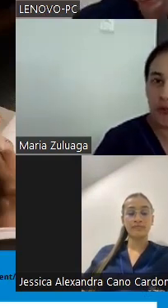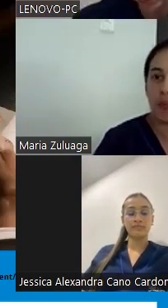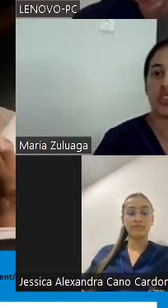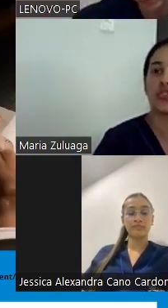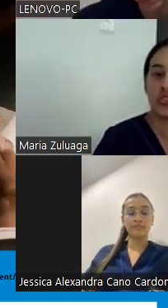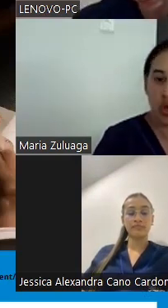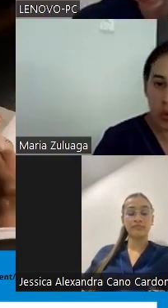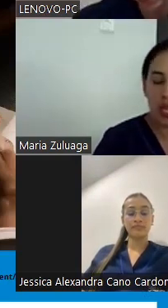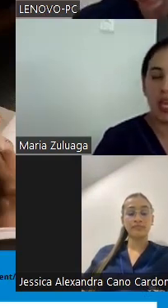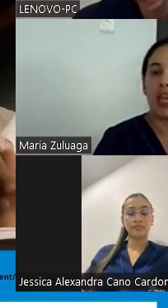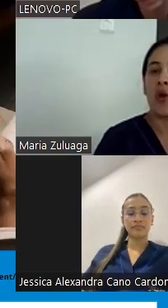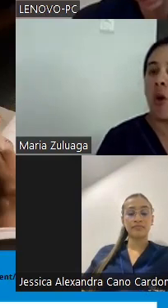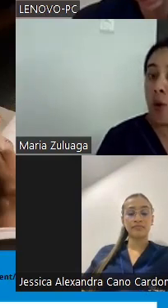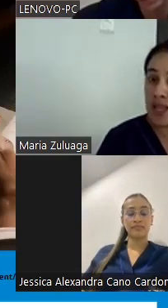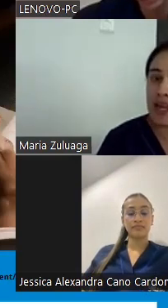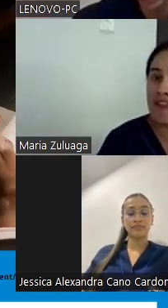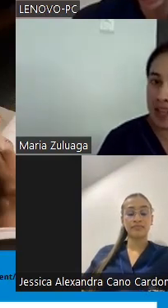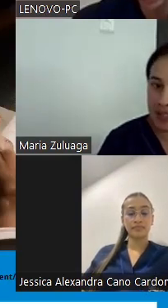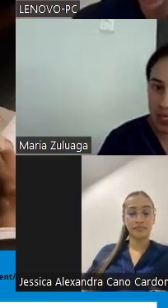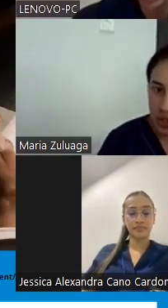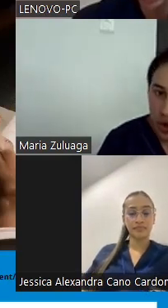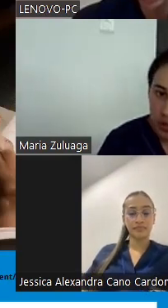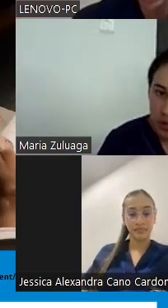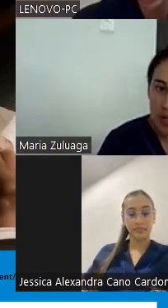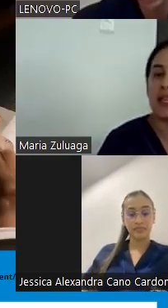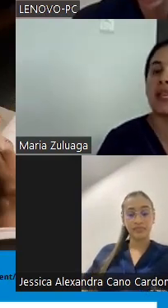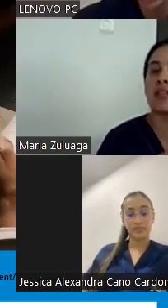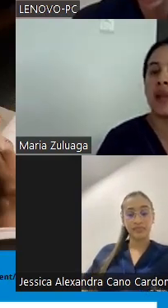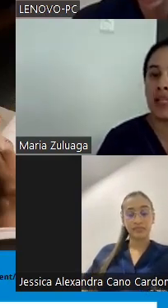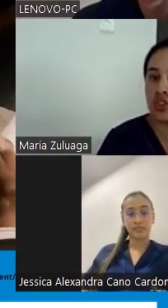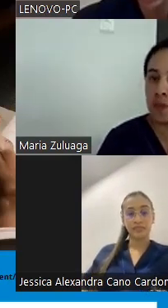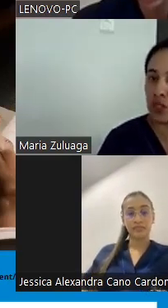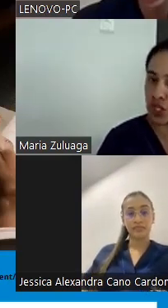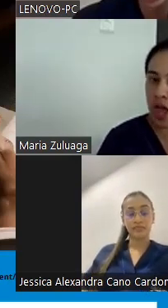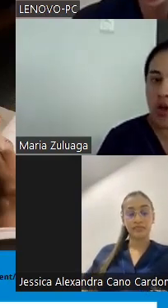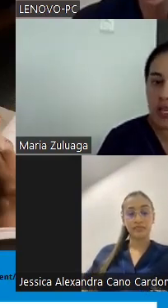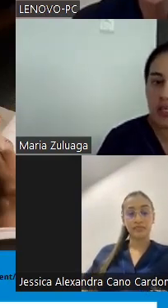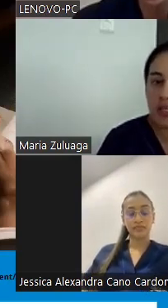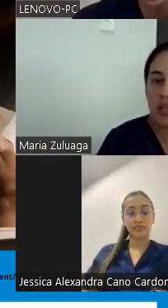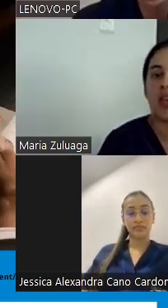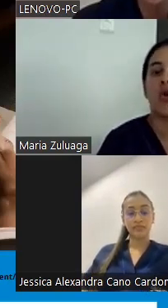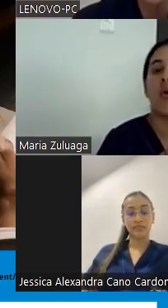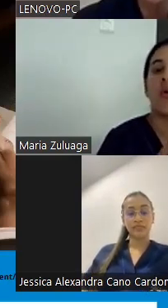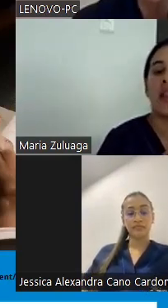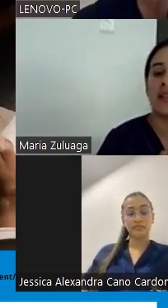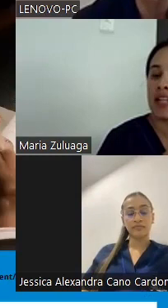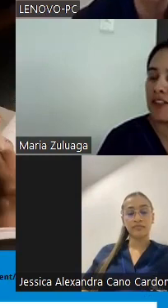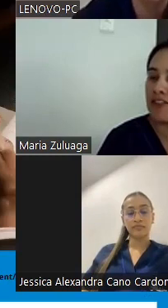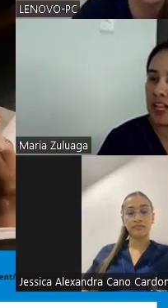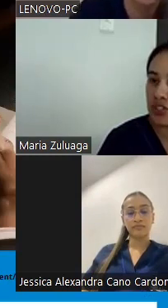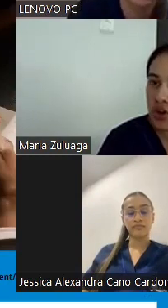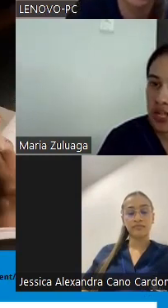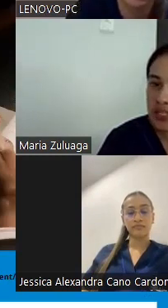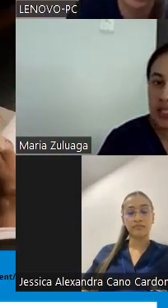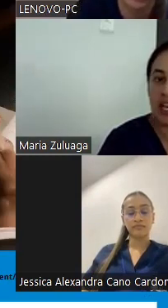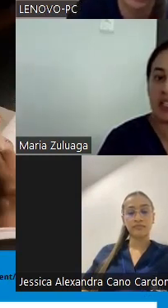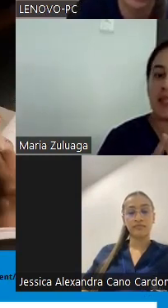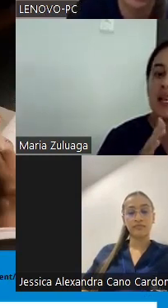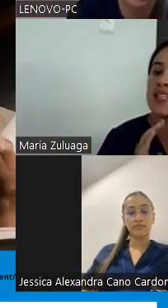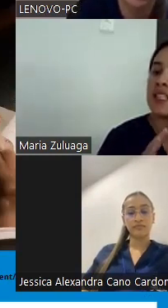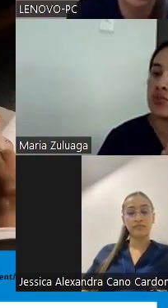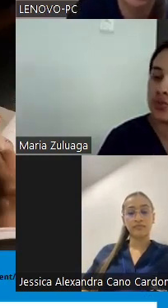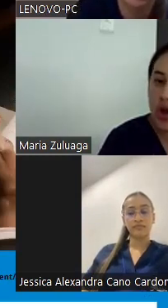incluir información sobre cómo va a ser la financiación, quiénes van a ser sus patrocinadores, cómo van a ser las afiliaciones,